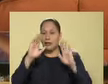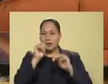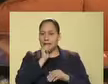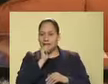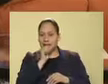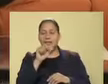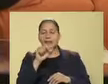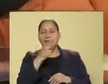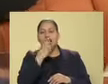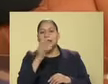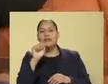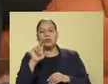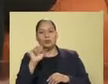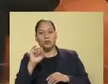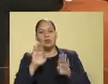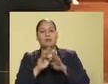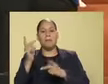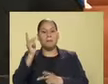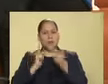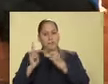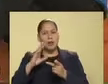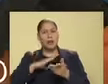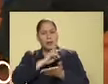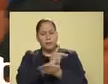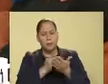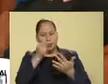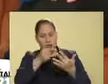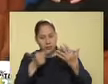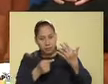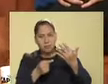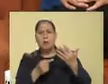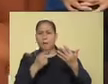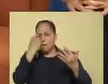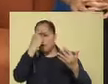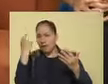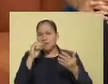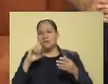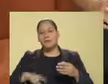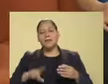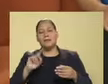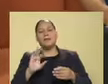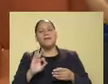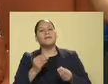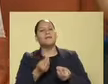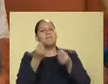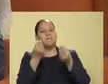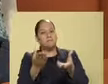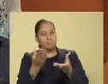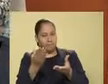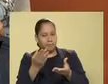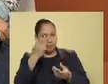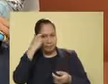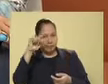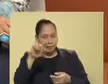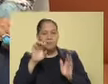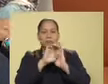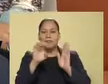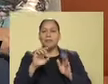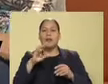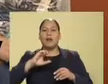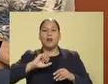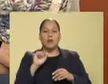permite, Susi, hablando de créditos, hay programas diferentes y muy accesibles que el gobierno de la ciudad nos ofrece. Por ejemplo, el